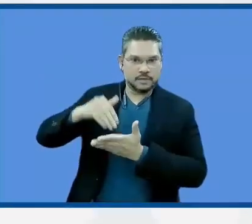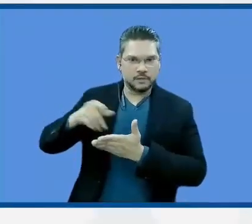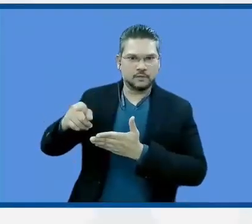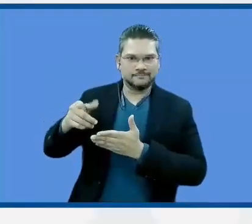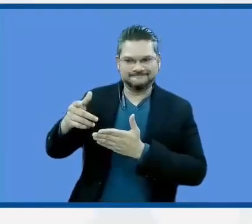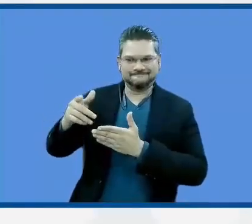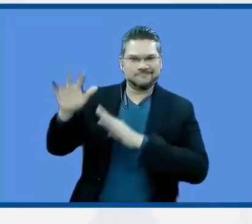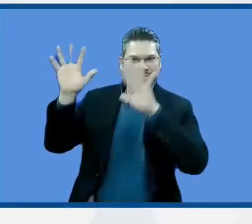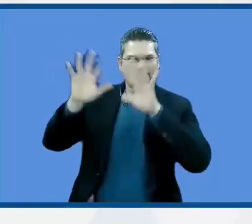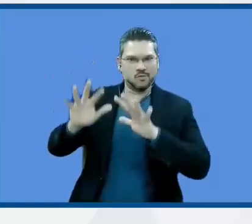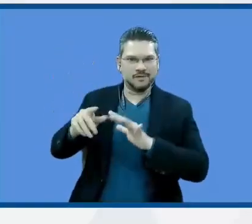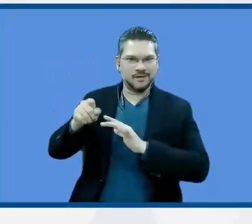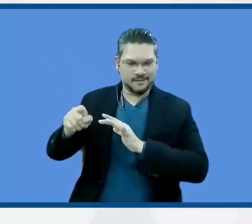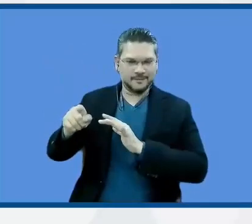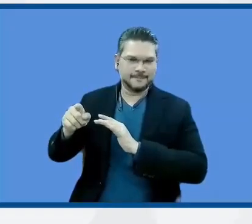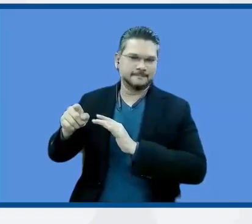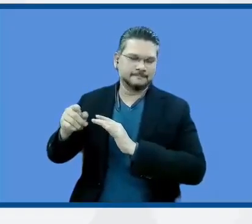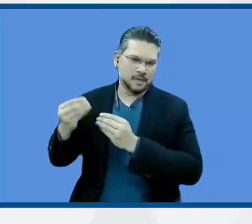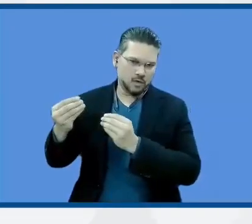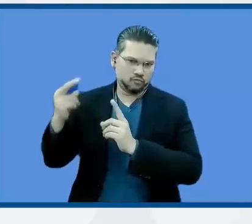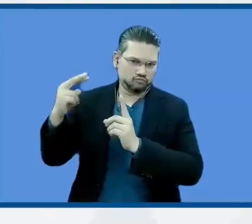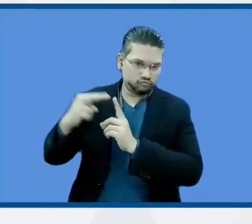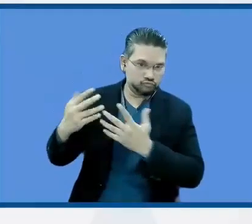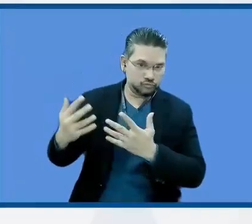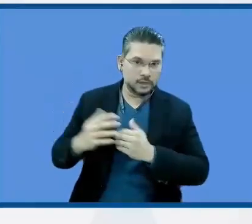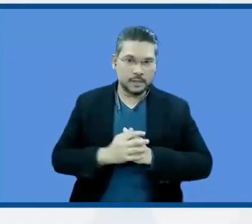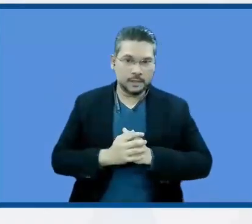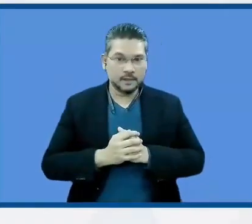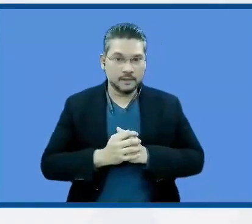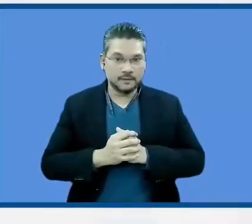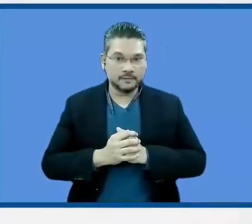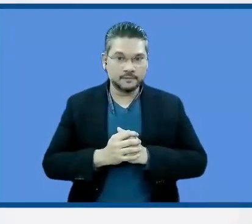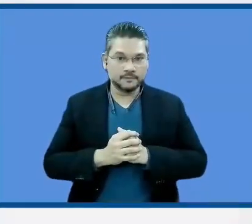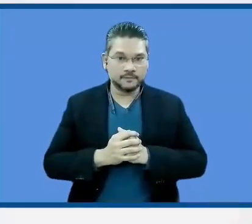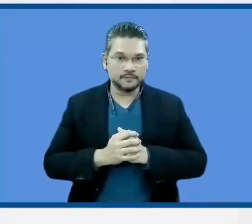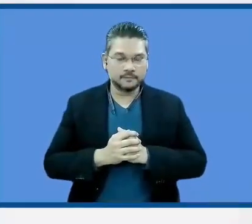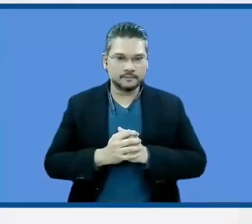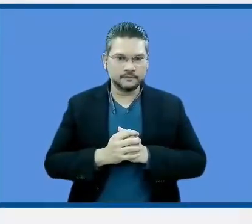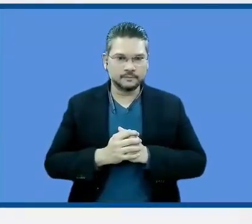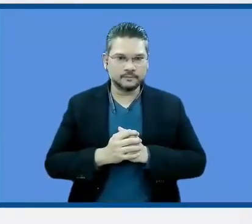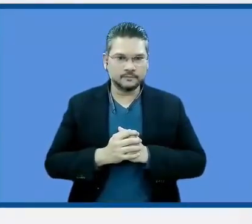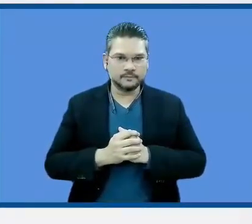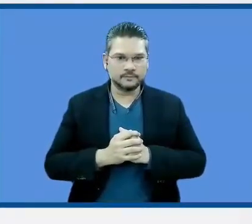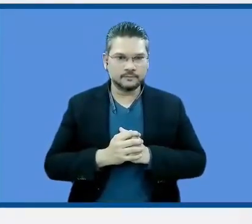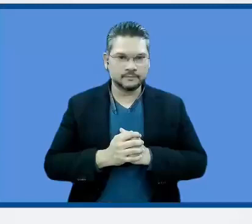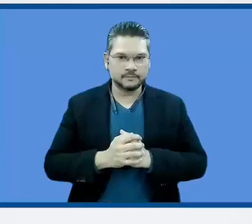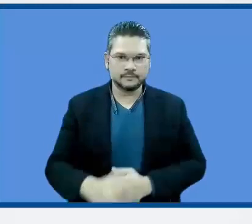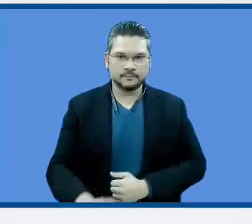que trabajan en la respuesta de desastres, hay una sensación de aceleración y repetición de